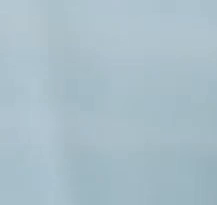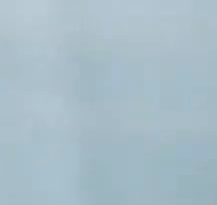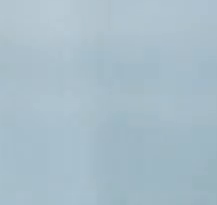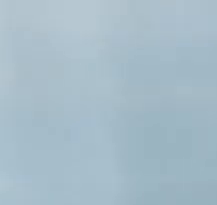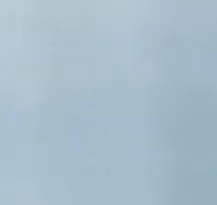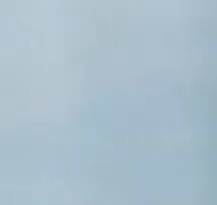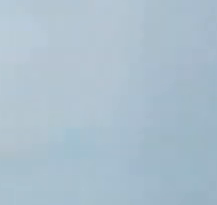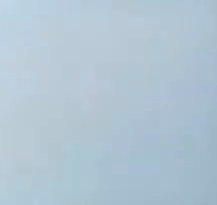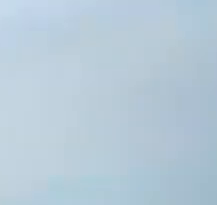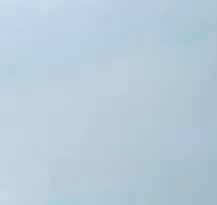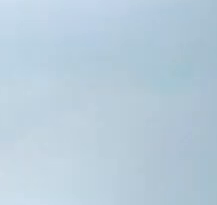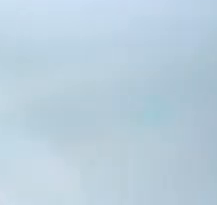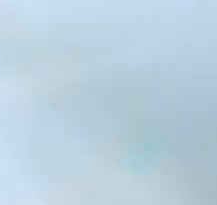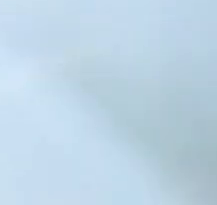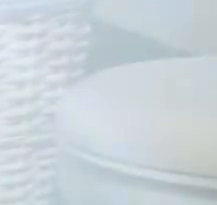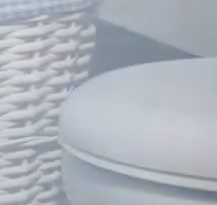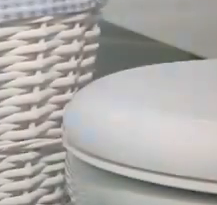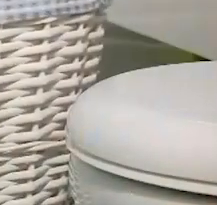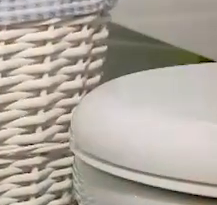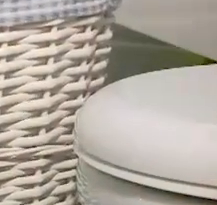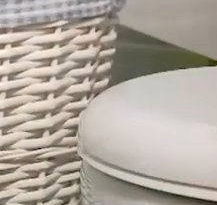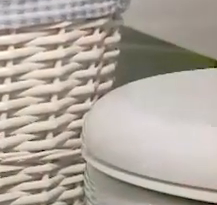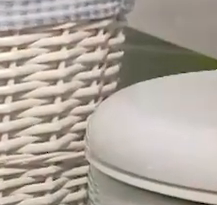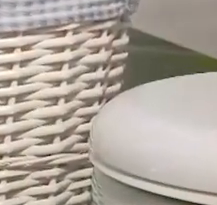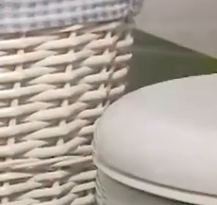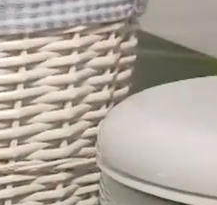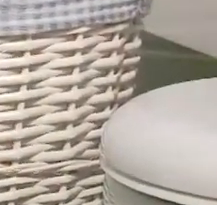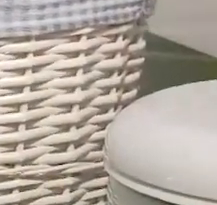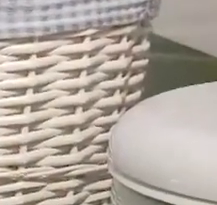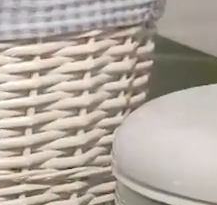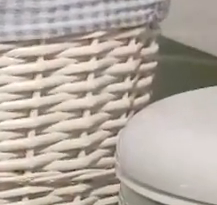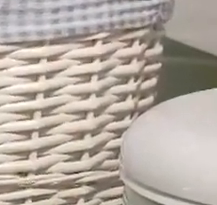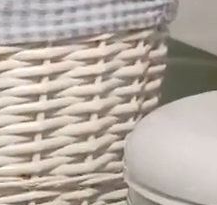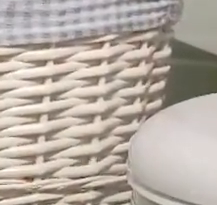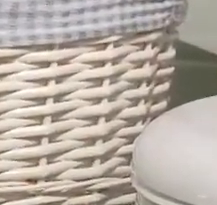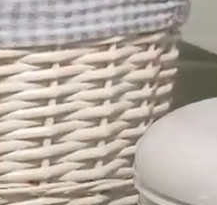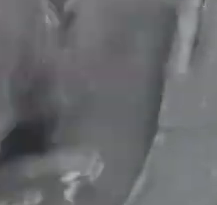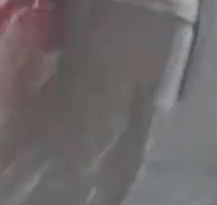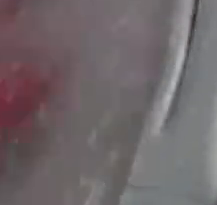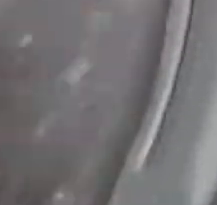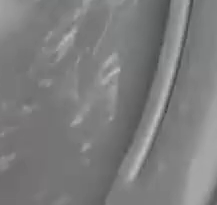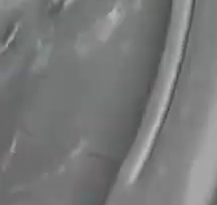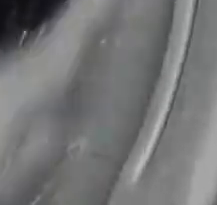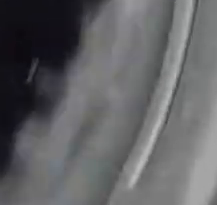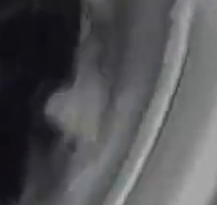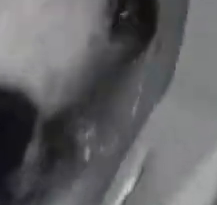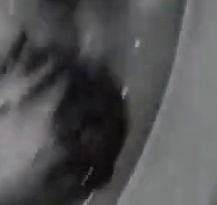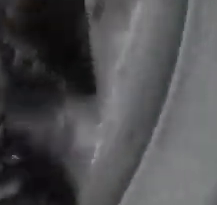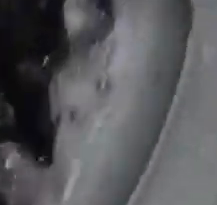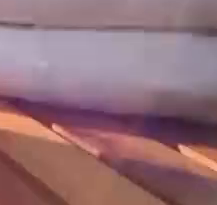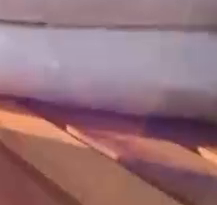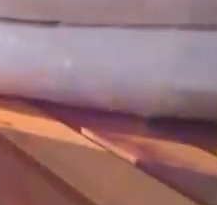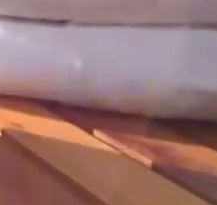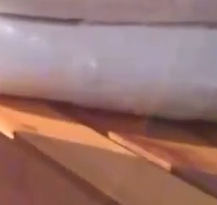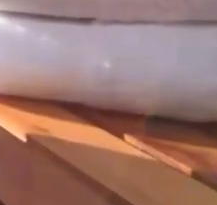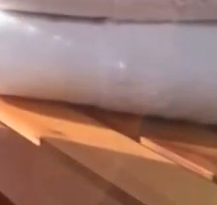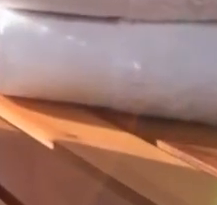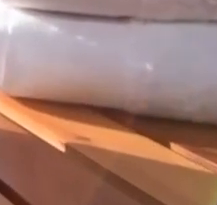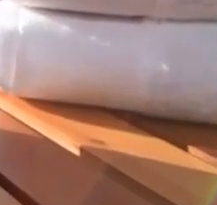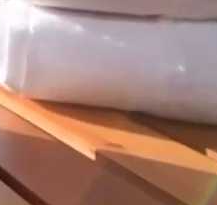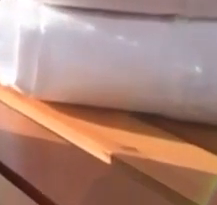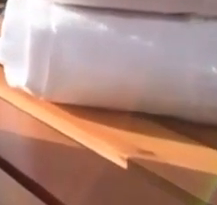El detergente biodegradable de Bieco elimina la suciedad de las prendas, logrando una limpieza profunda y